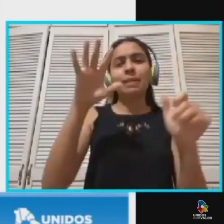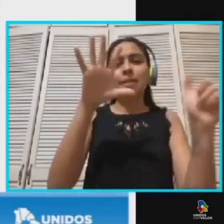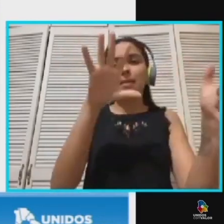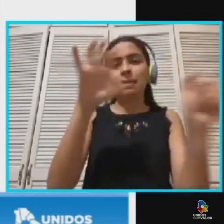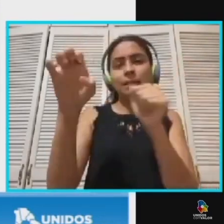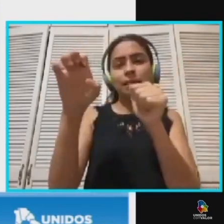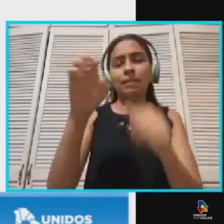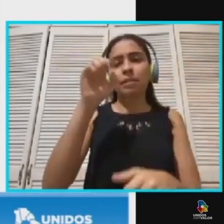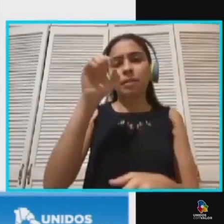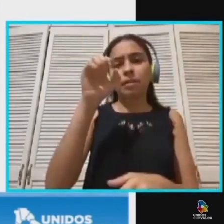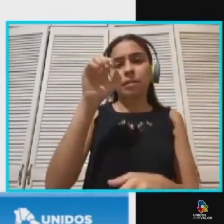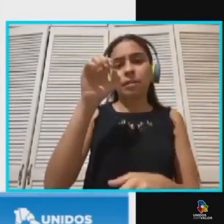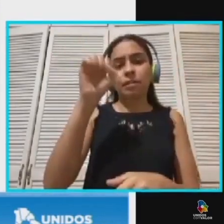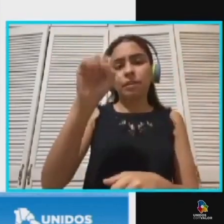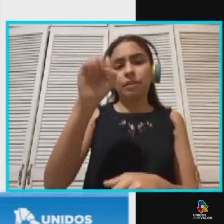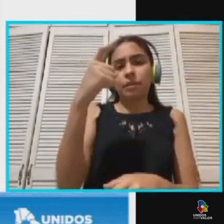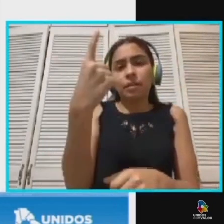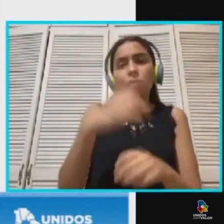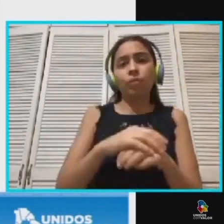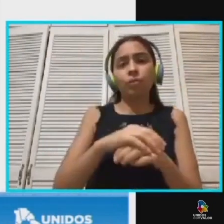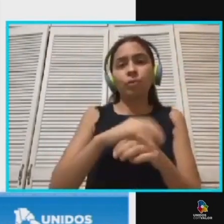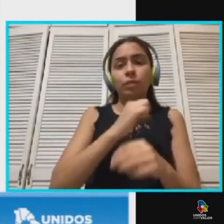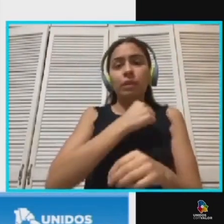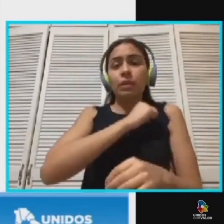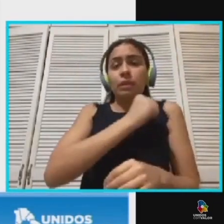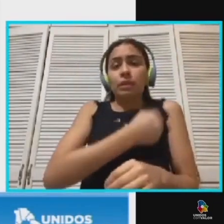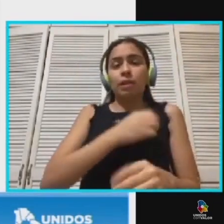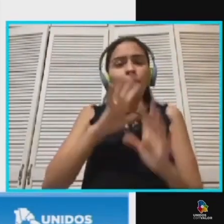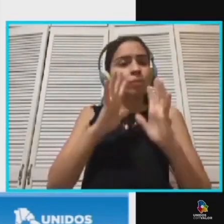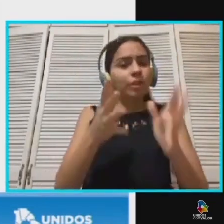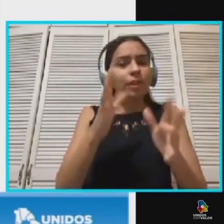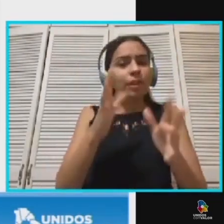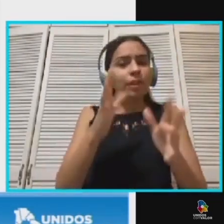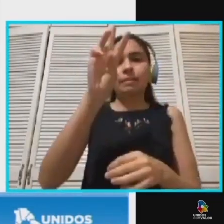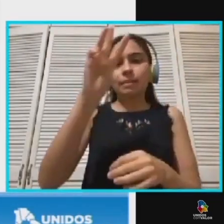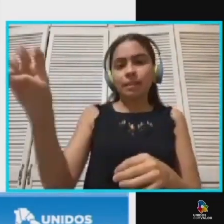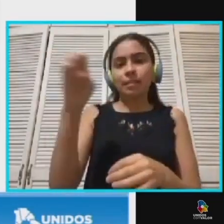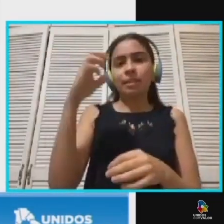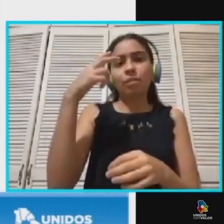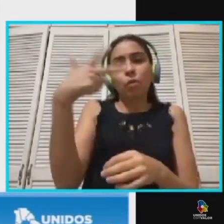casos, sospechosos 653 y defunciones